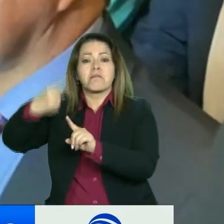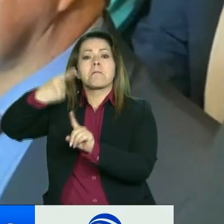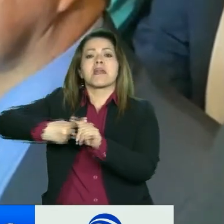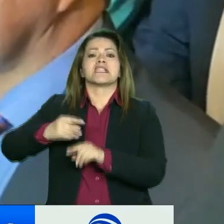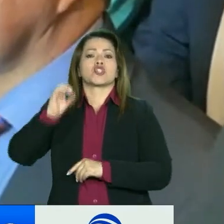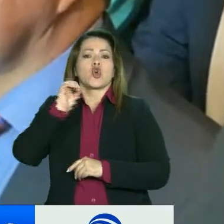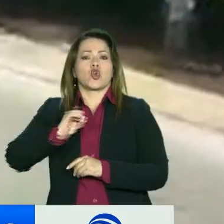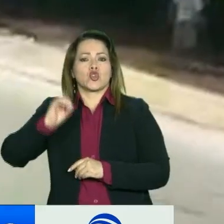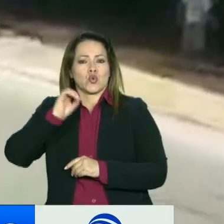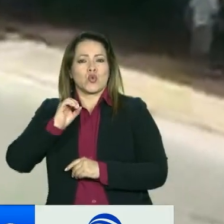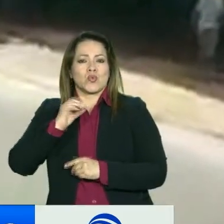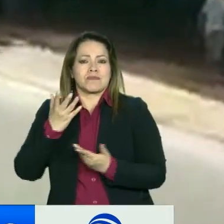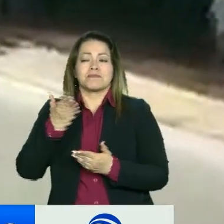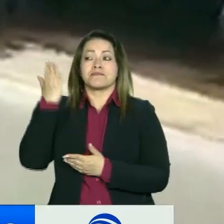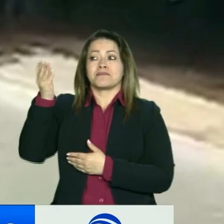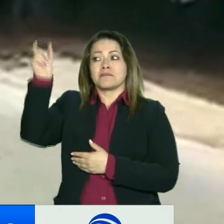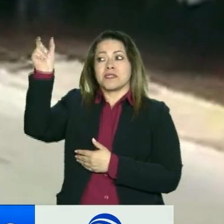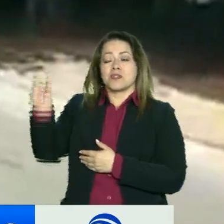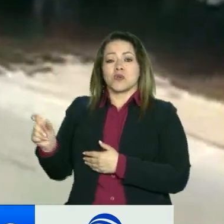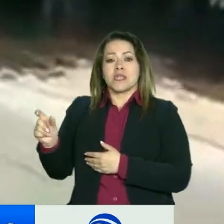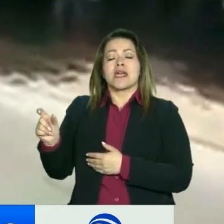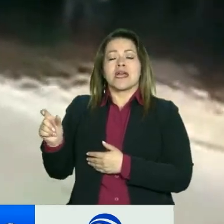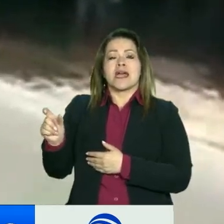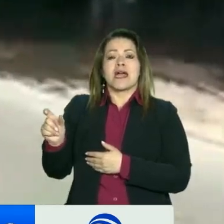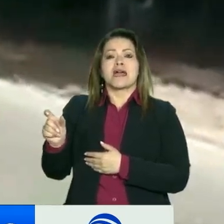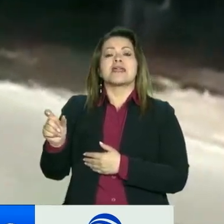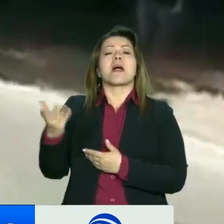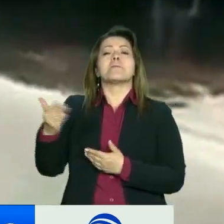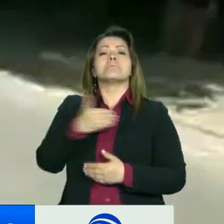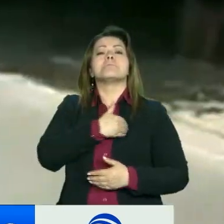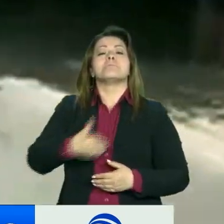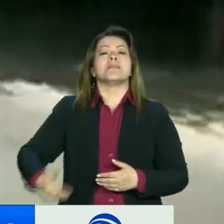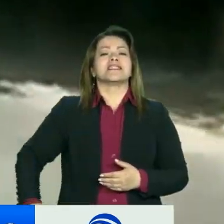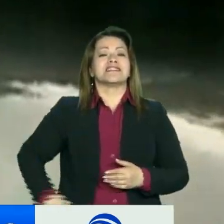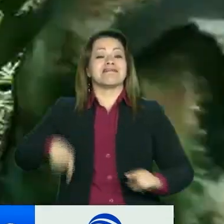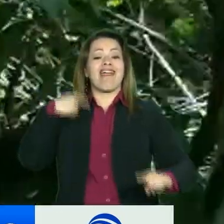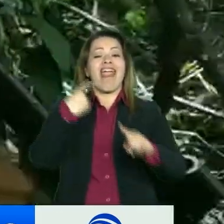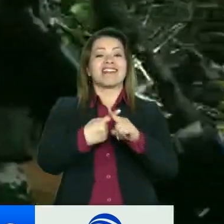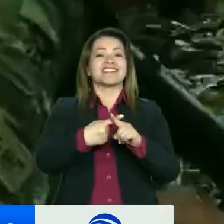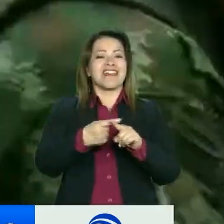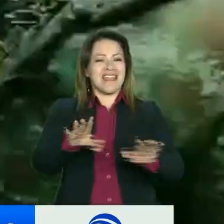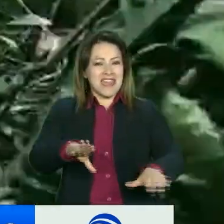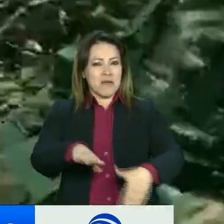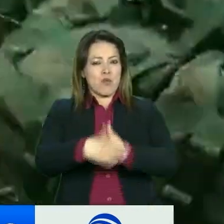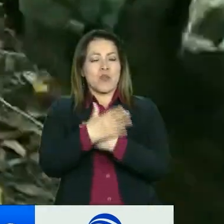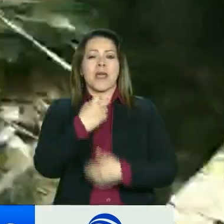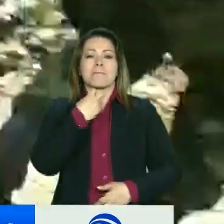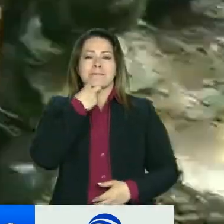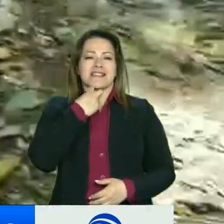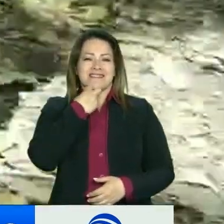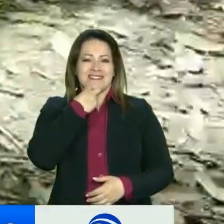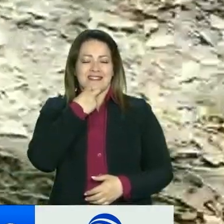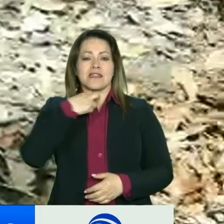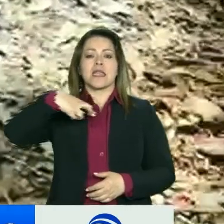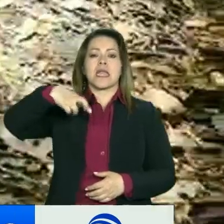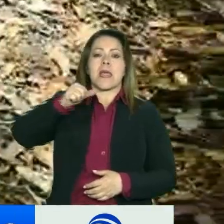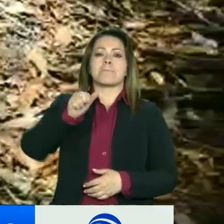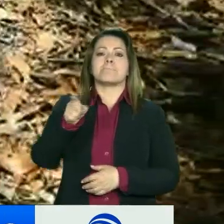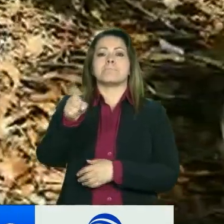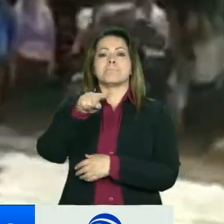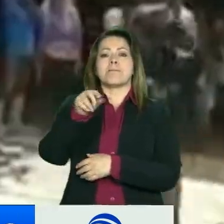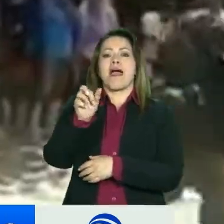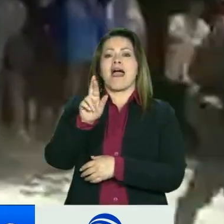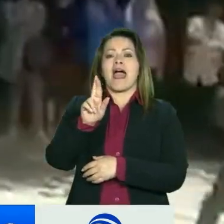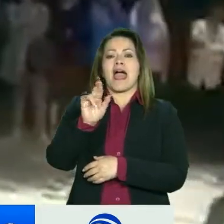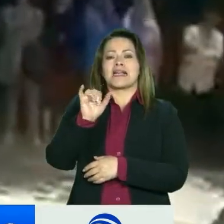turno fue para el ex presidente de la República, Andrés Pastrana. Él ha dicho que varios de sus candidatos de Fuerza Democrática